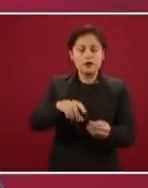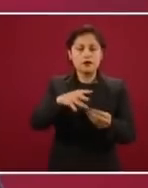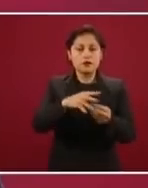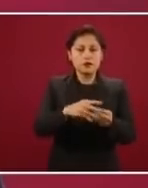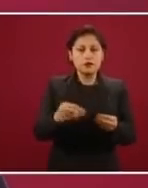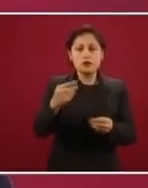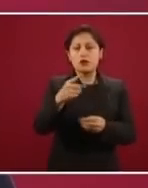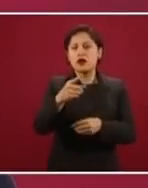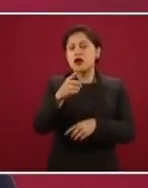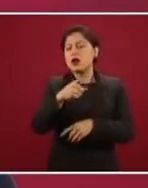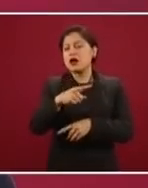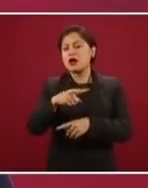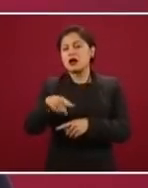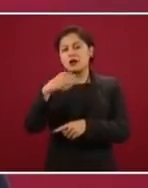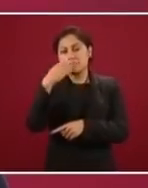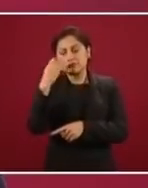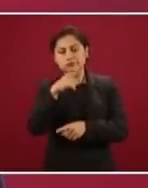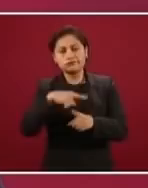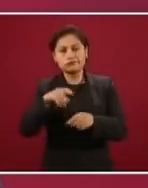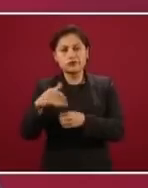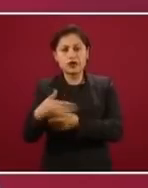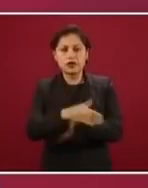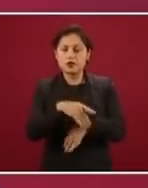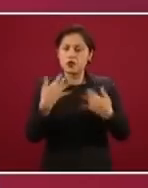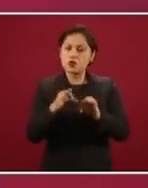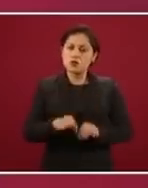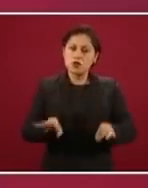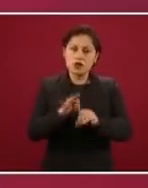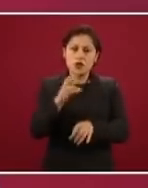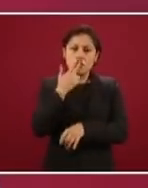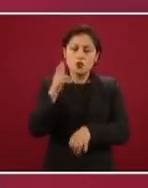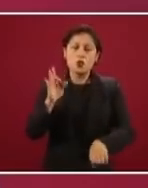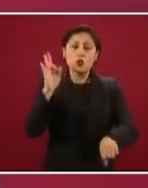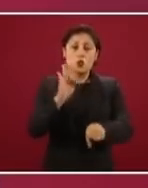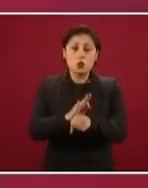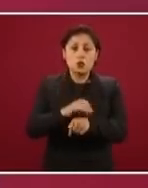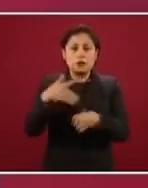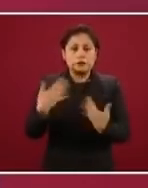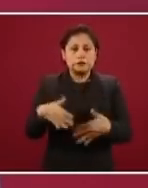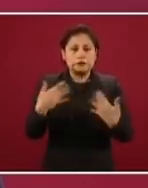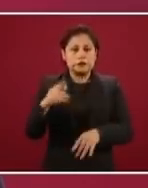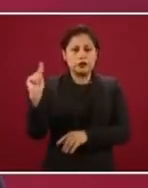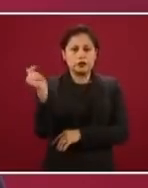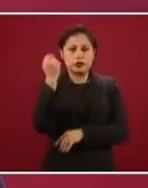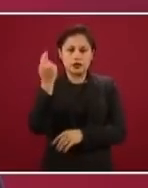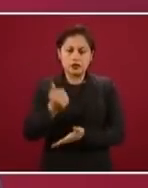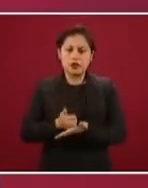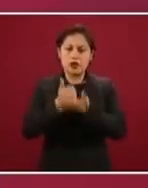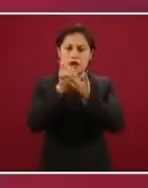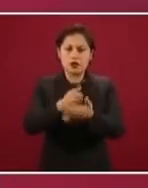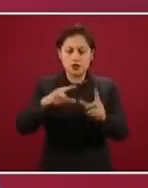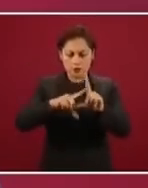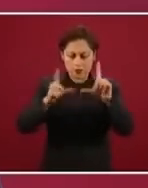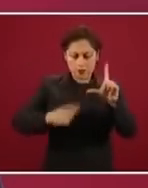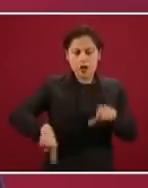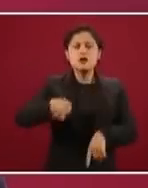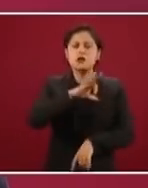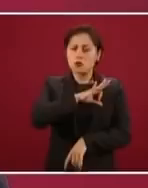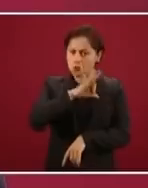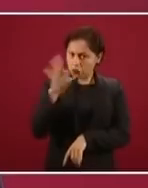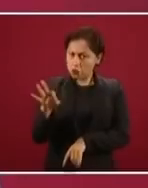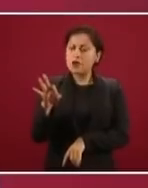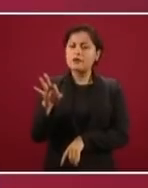que es el presente y es digital méxico está muy bien posicionado para aprovechar el poder de las nuevas tecnologías estamos